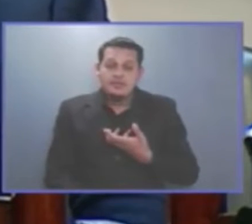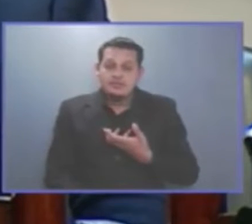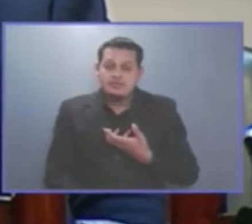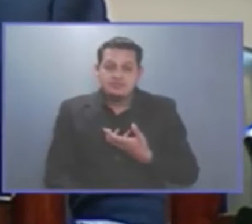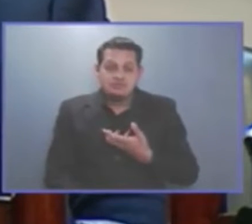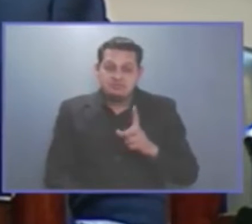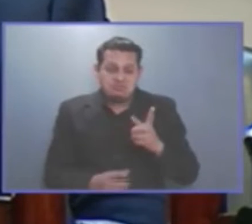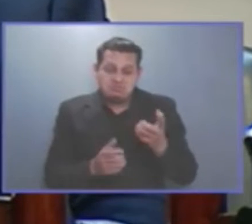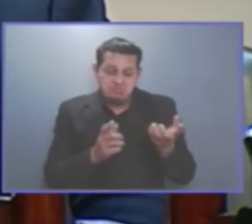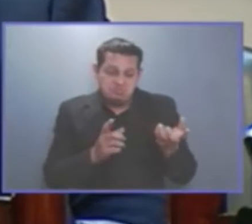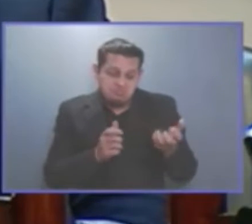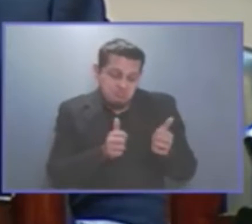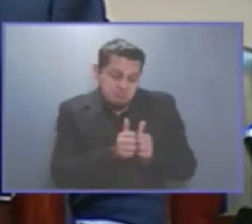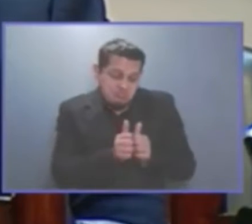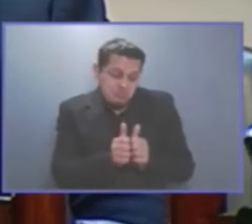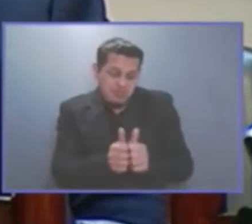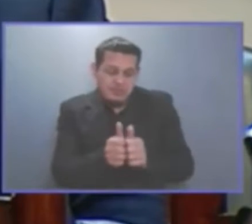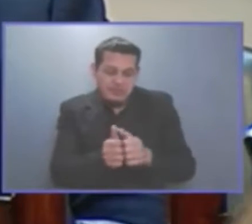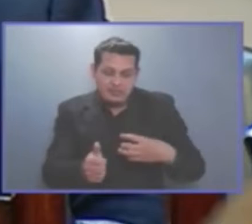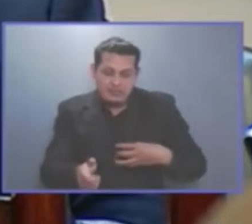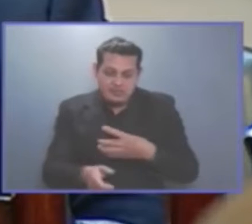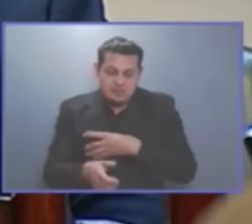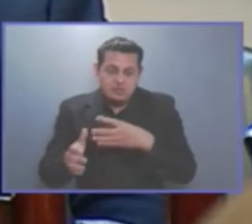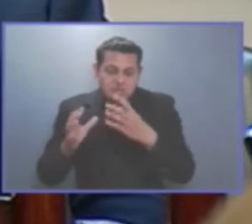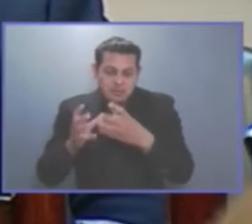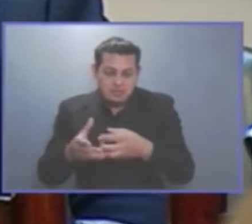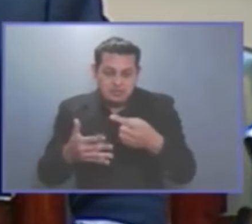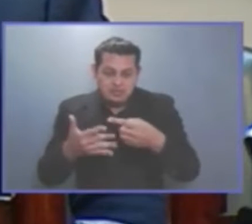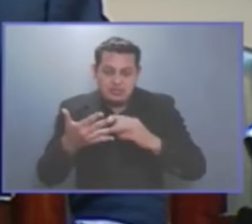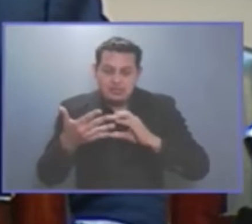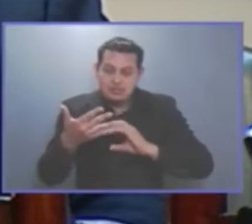no acompañamos en la comisión de legislación